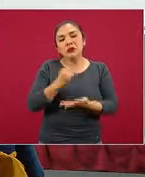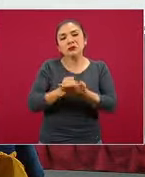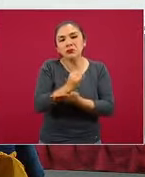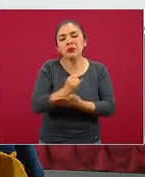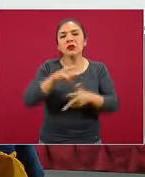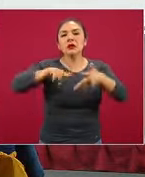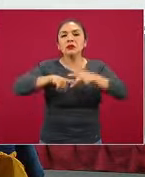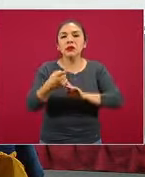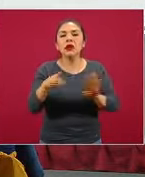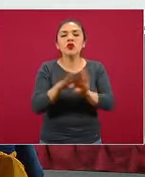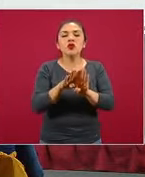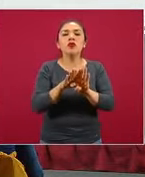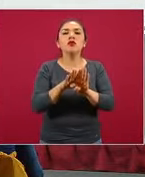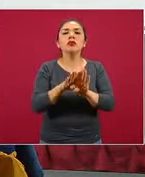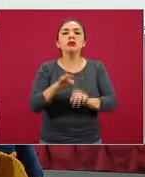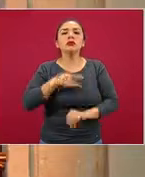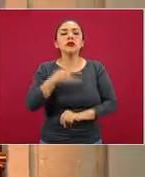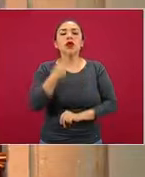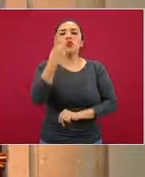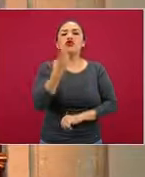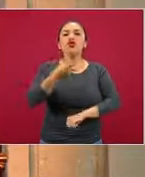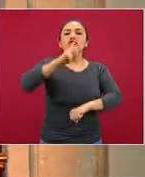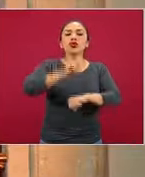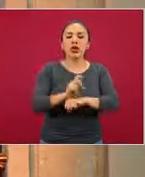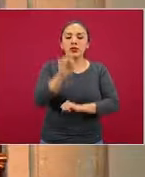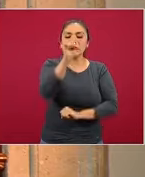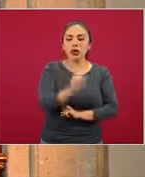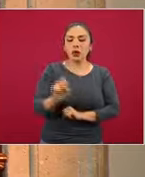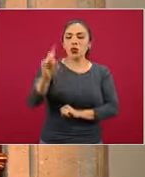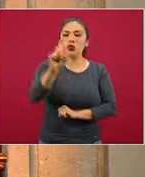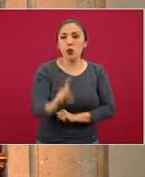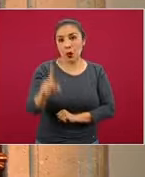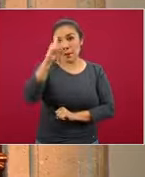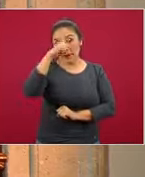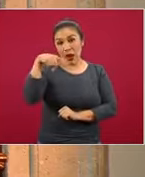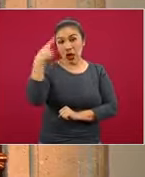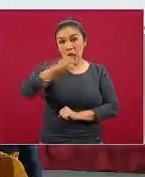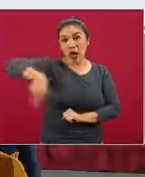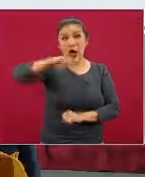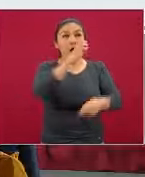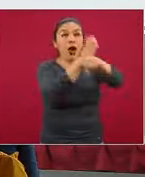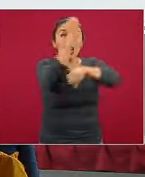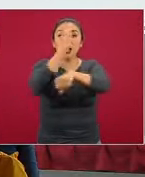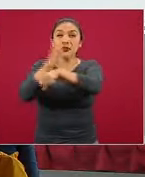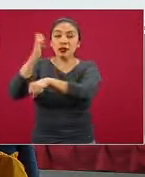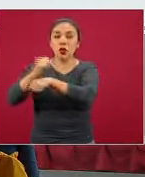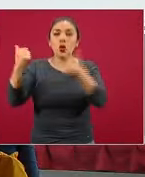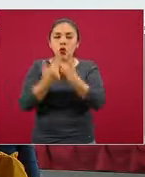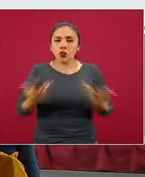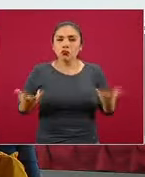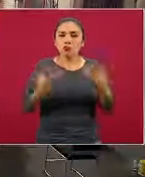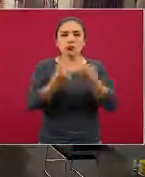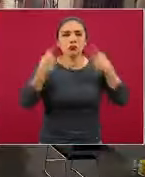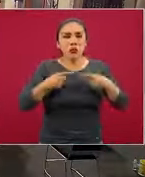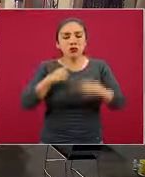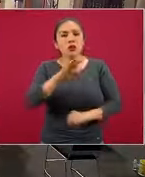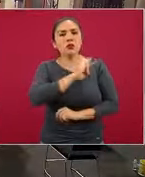estos prácticamente 2 días que siguen para que las entidades, junto con la población,